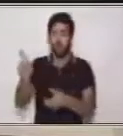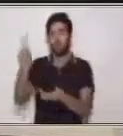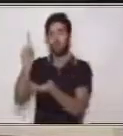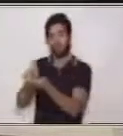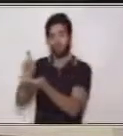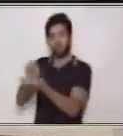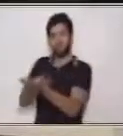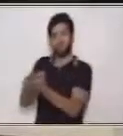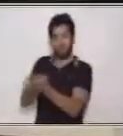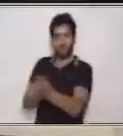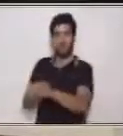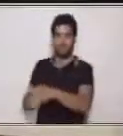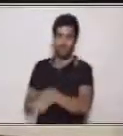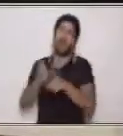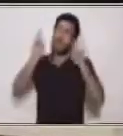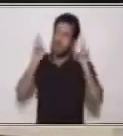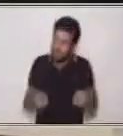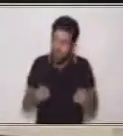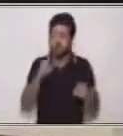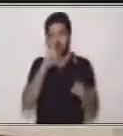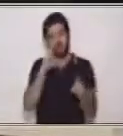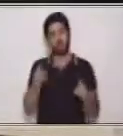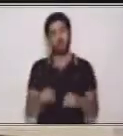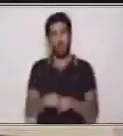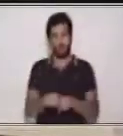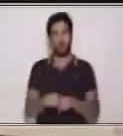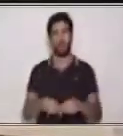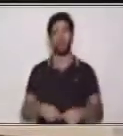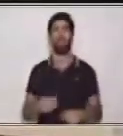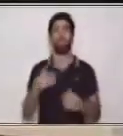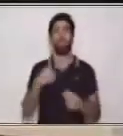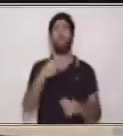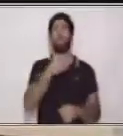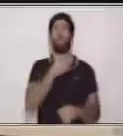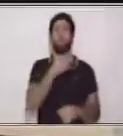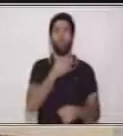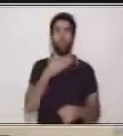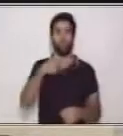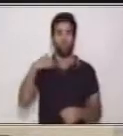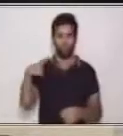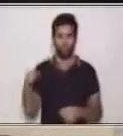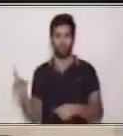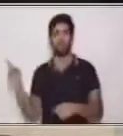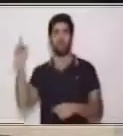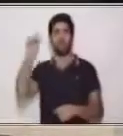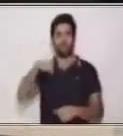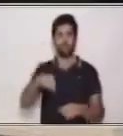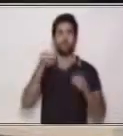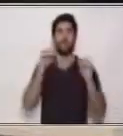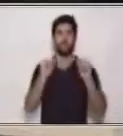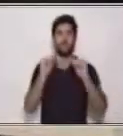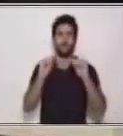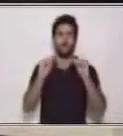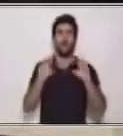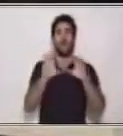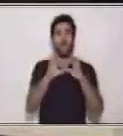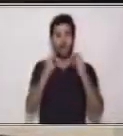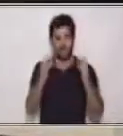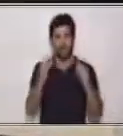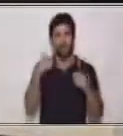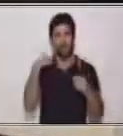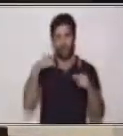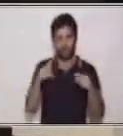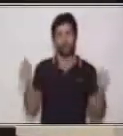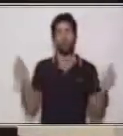gel base alcohol. Ha sido un placer y un honor el día de hoy estar